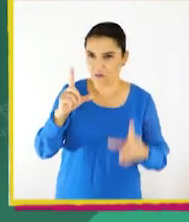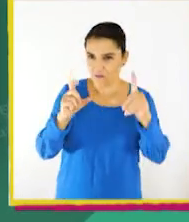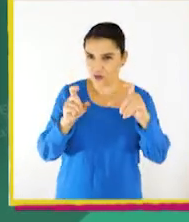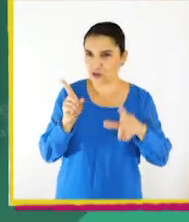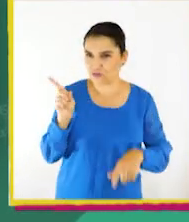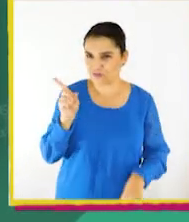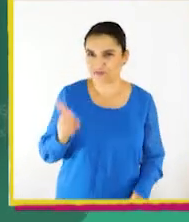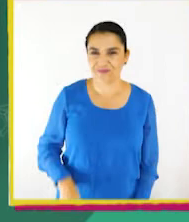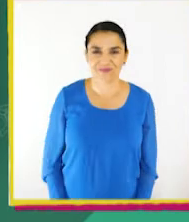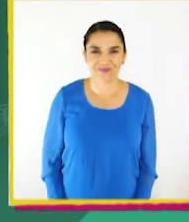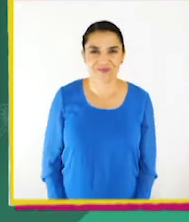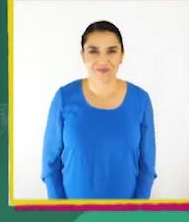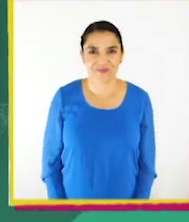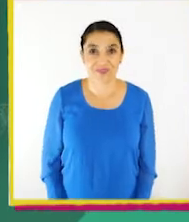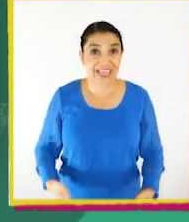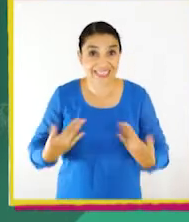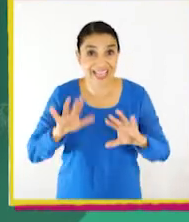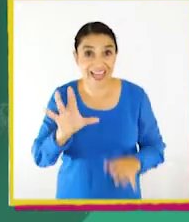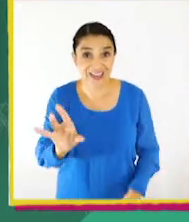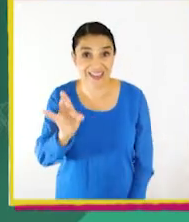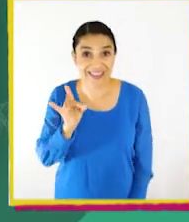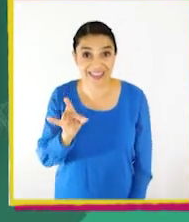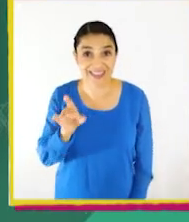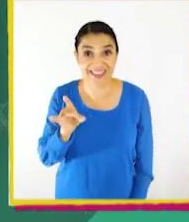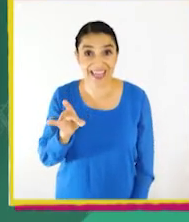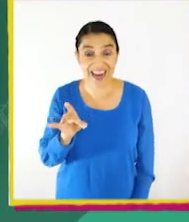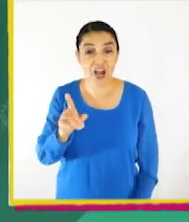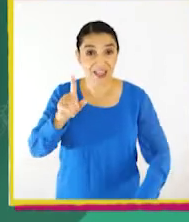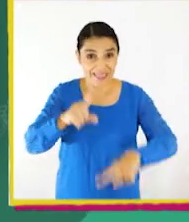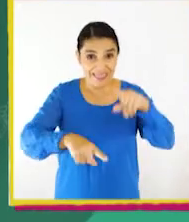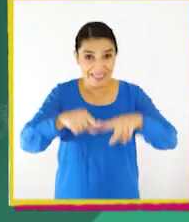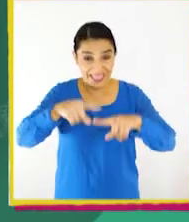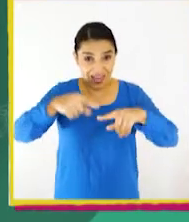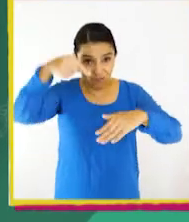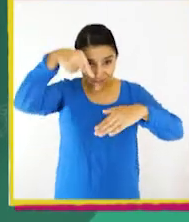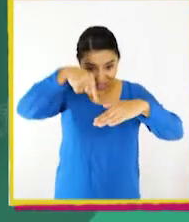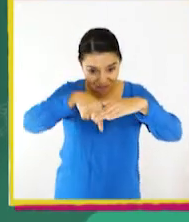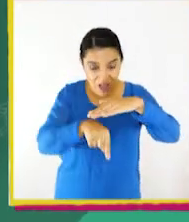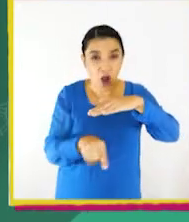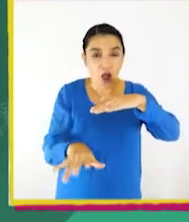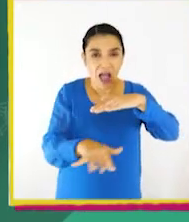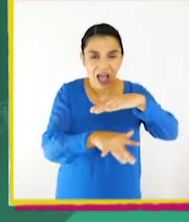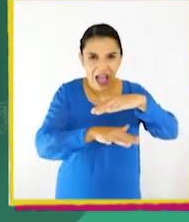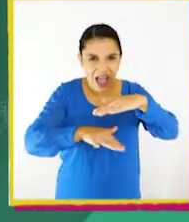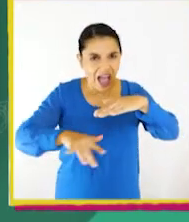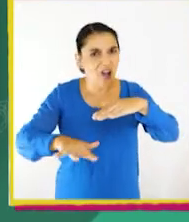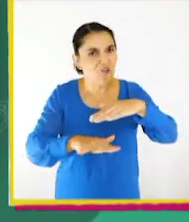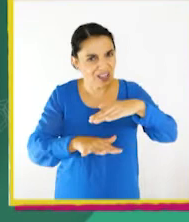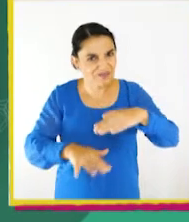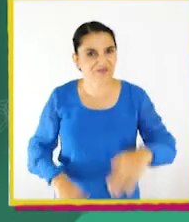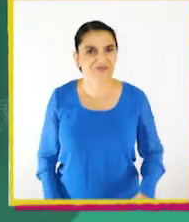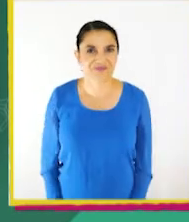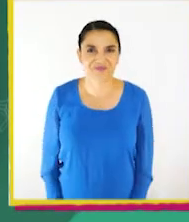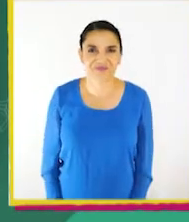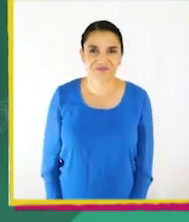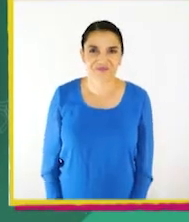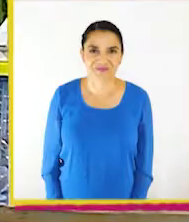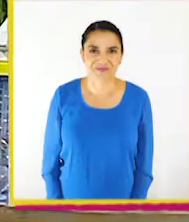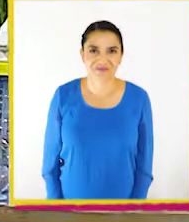Observe la foto. ¡Lo encontraron! Debajo de la tierra. Por eso se llama agua